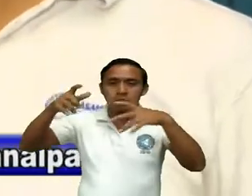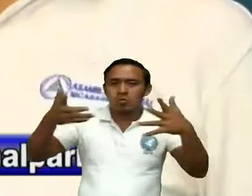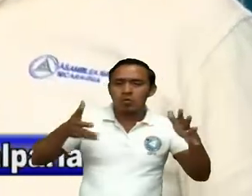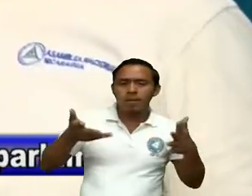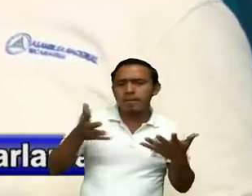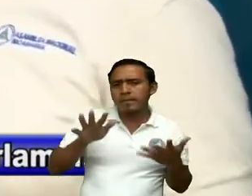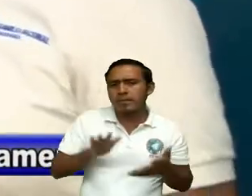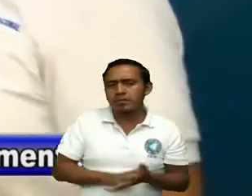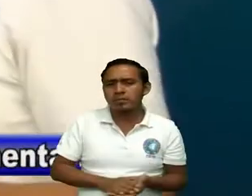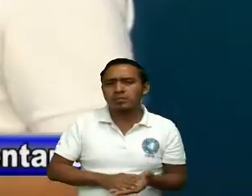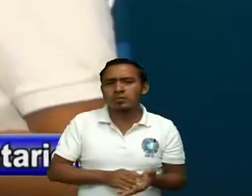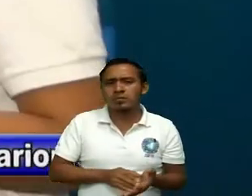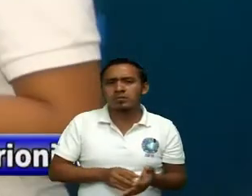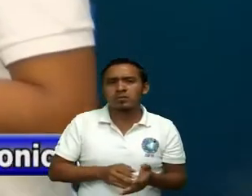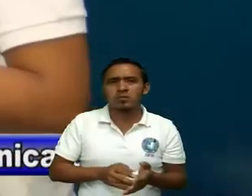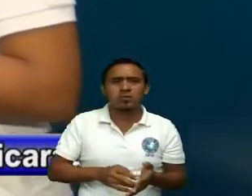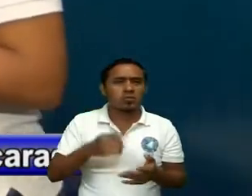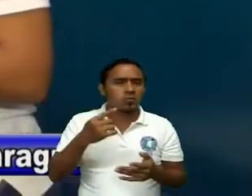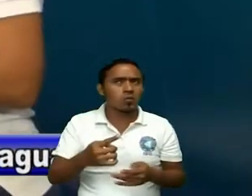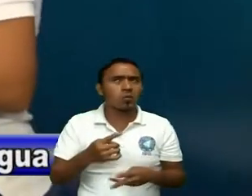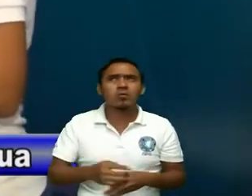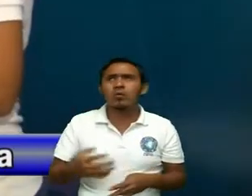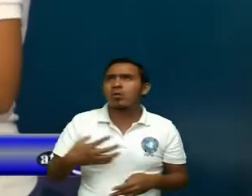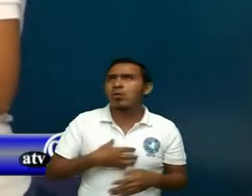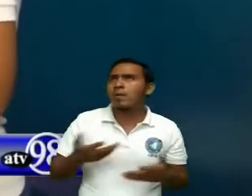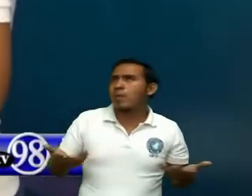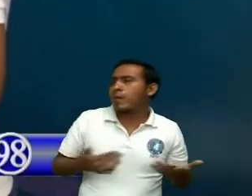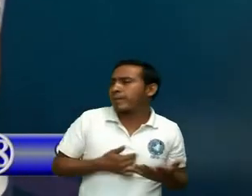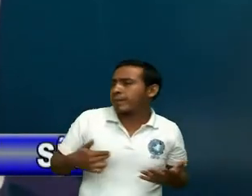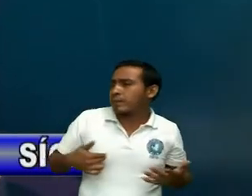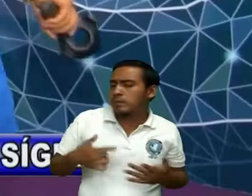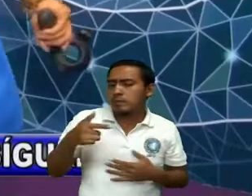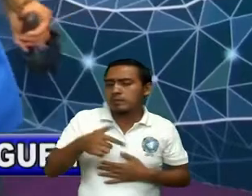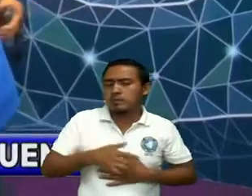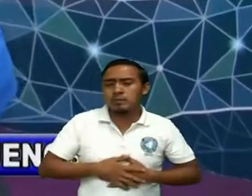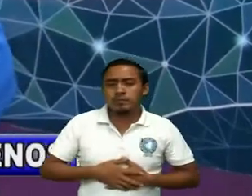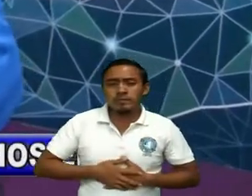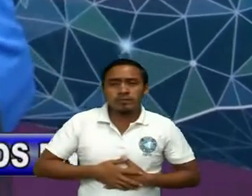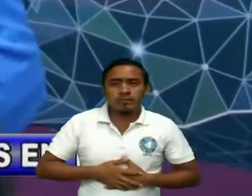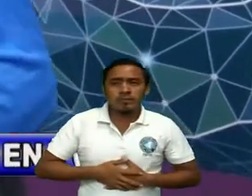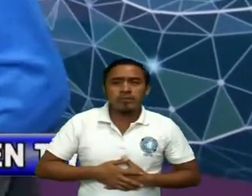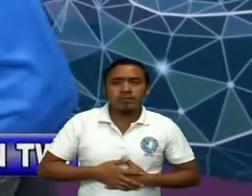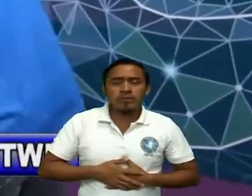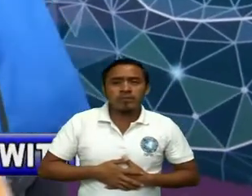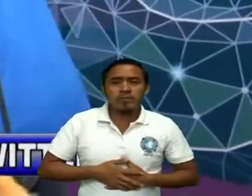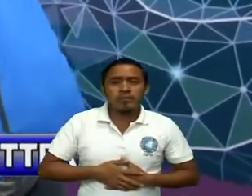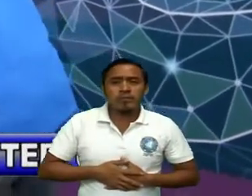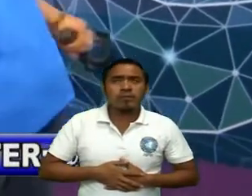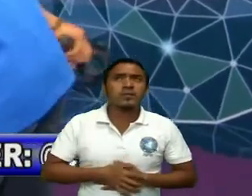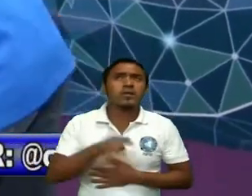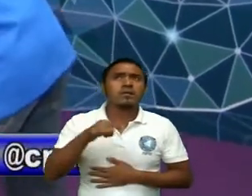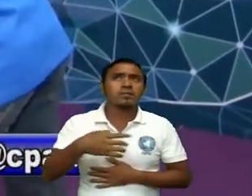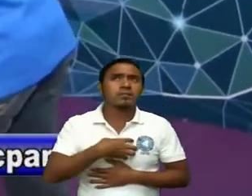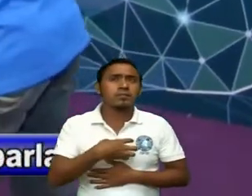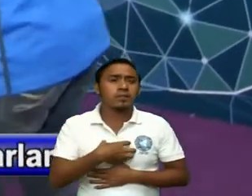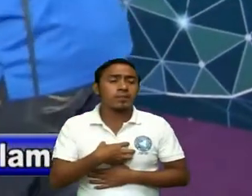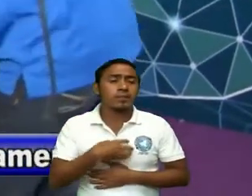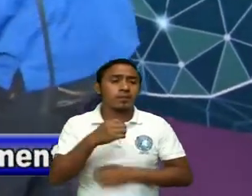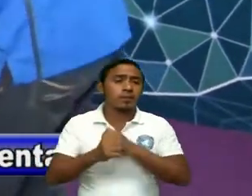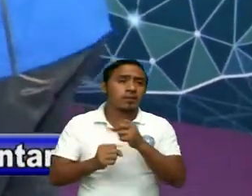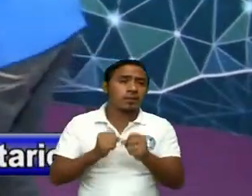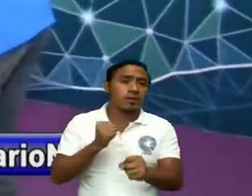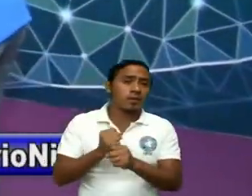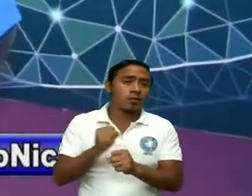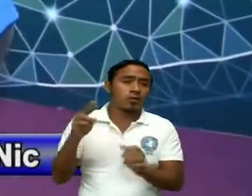cómo funciona, entiendo que una tiene todo incluido. Y háblame más o menos eso de la ventaja entre una y la otra. En el